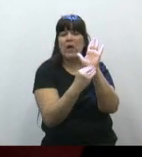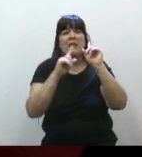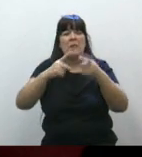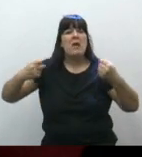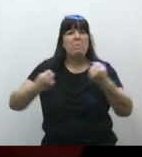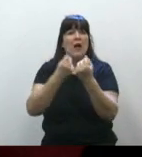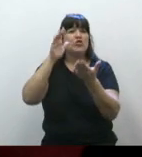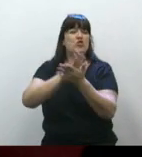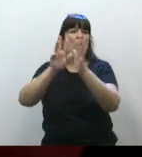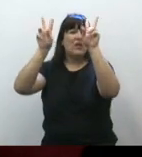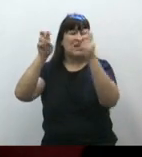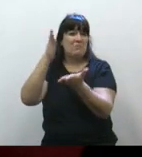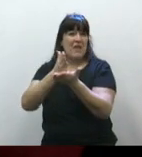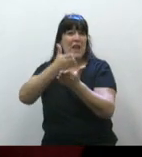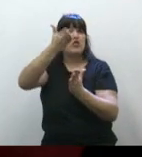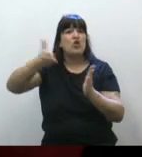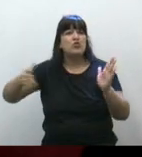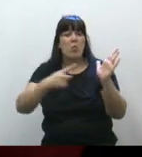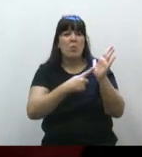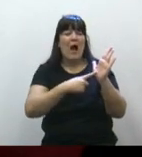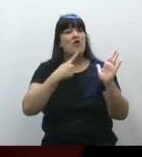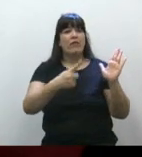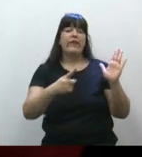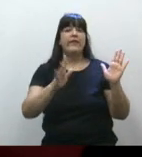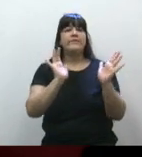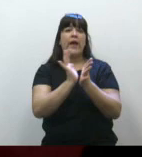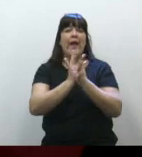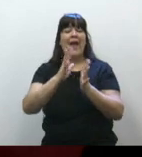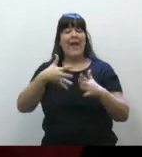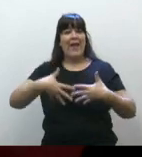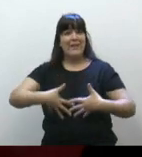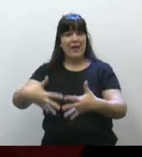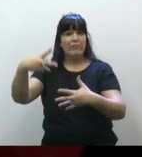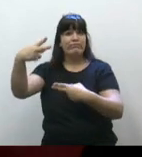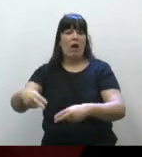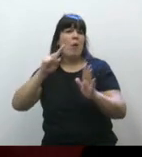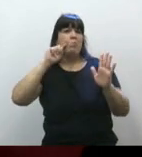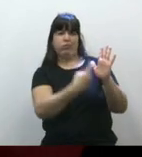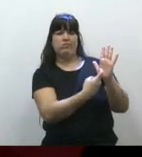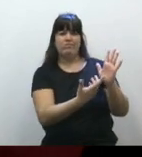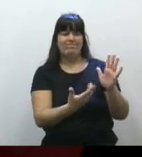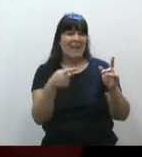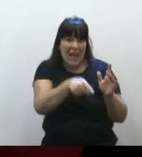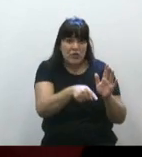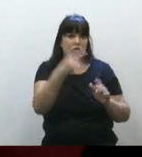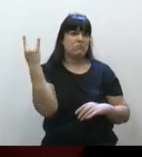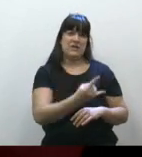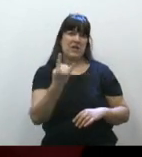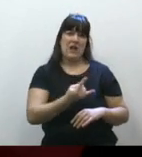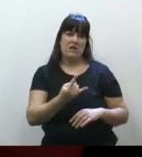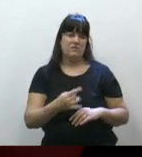derechos humanos bloquean la posibilidad de la interrupción del embarazo es una gran mentira